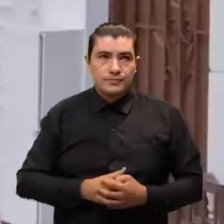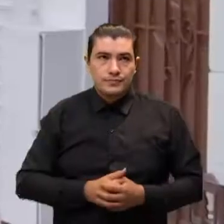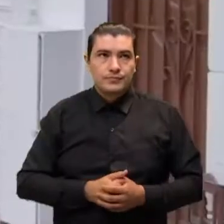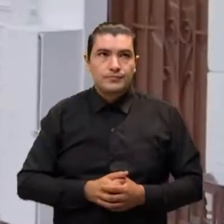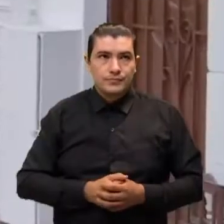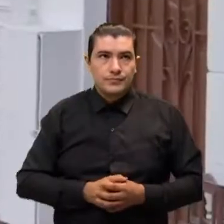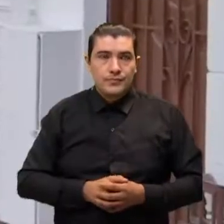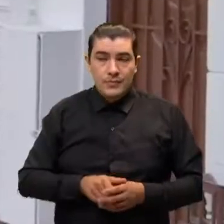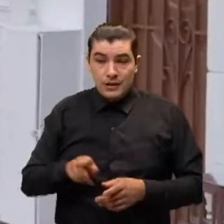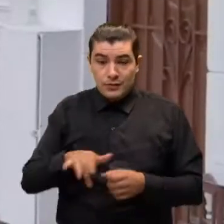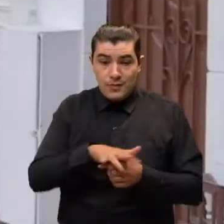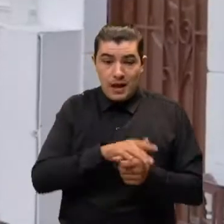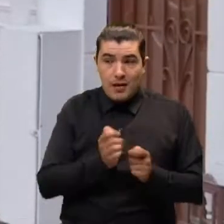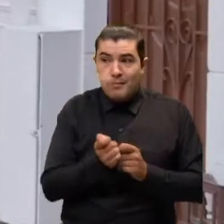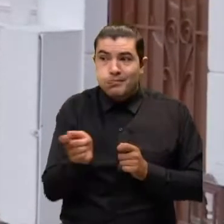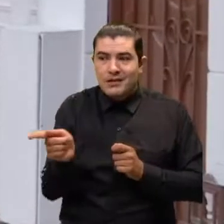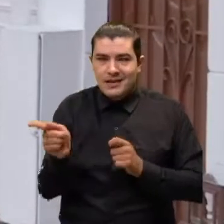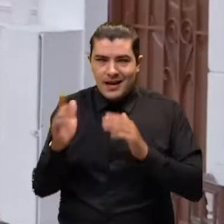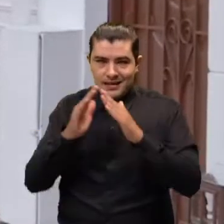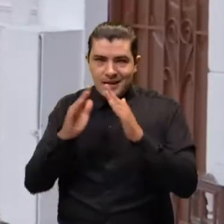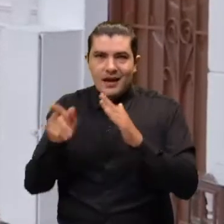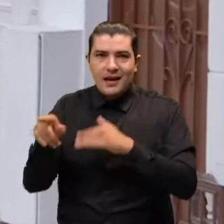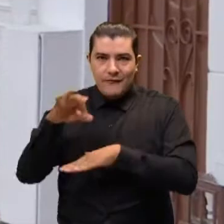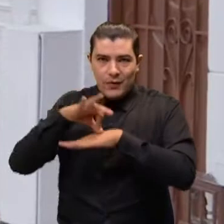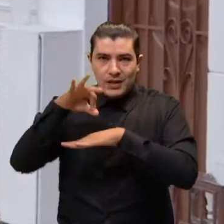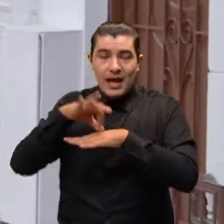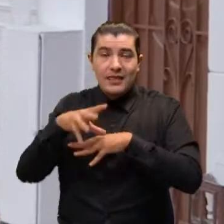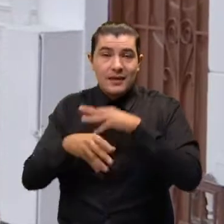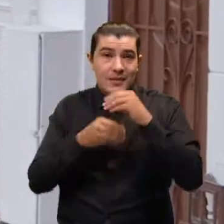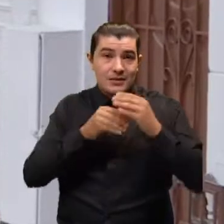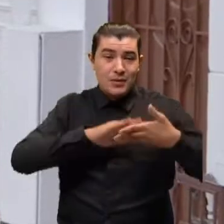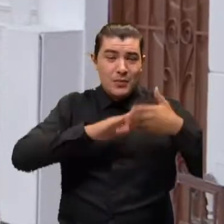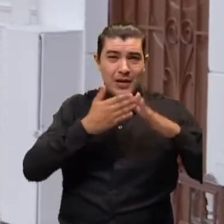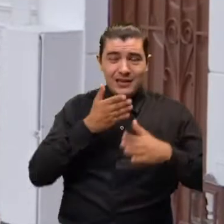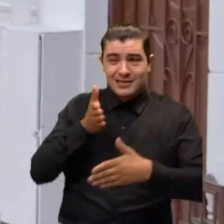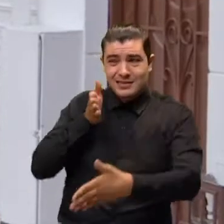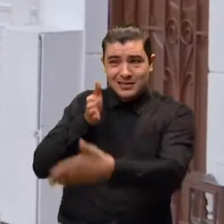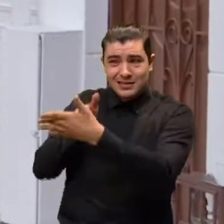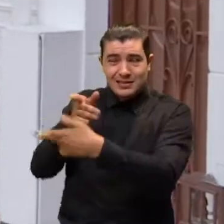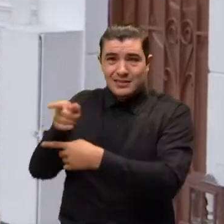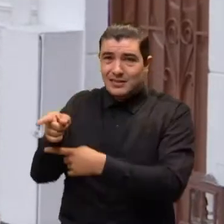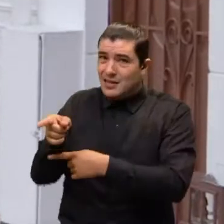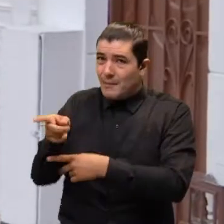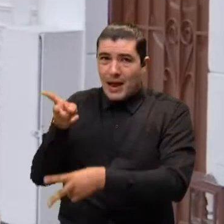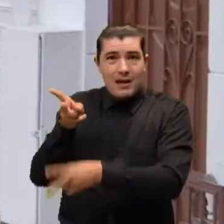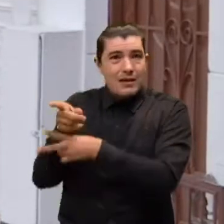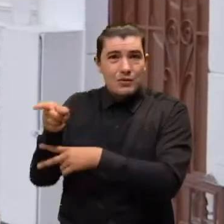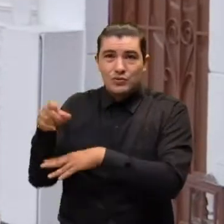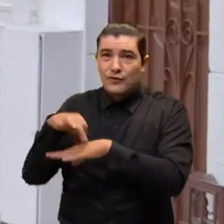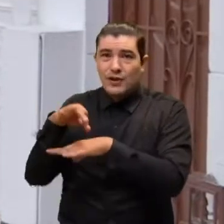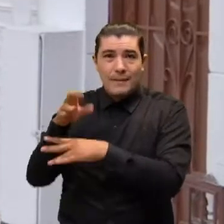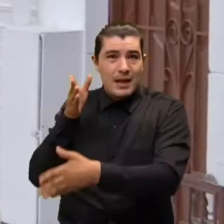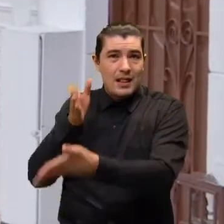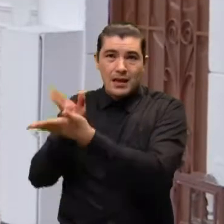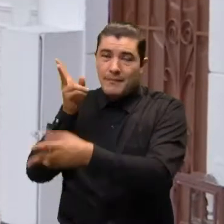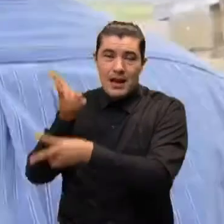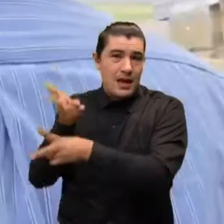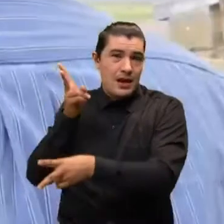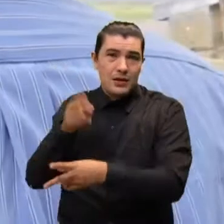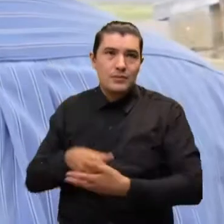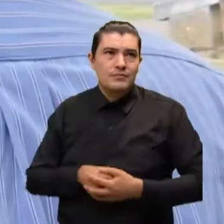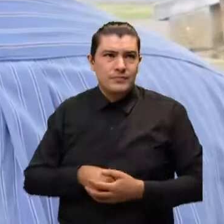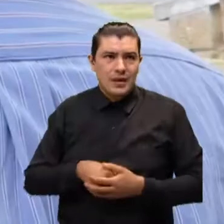otra fundación similar y aseguran que genera inseguridad en el entorno. En realidad es un centro de